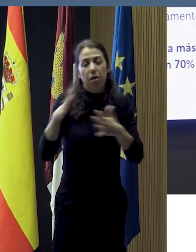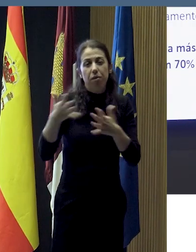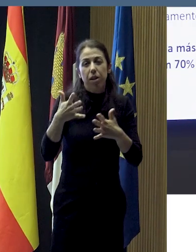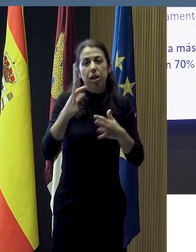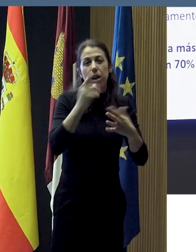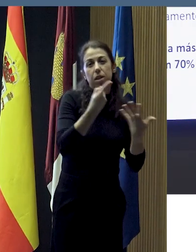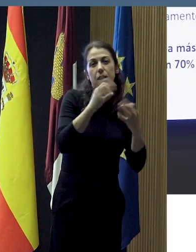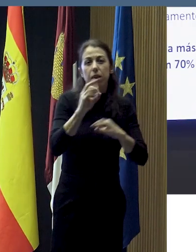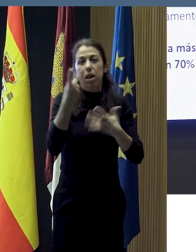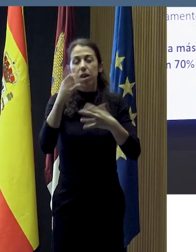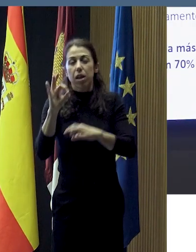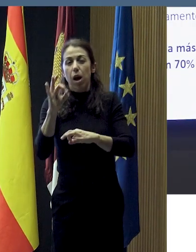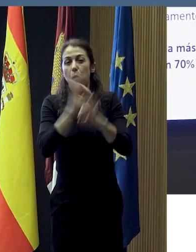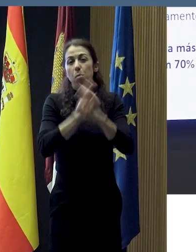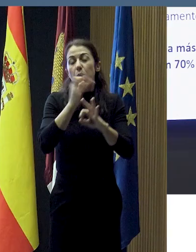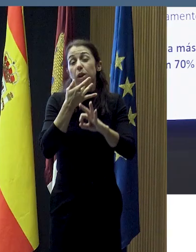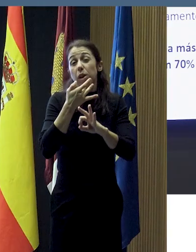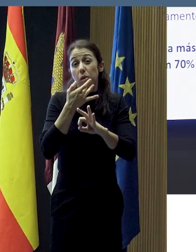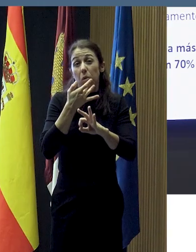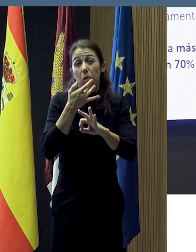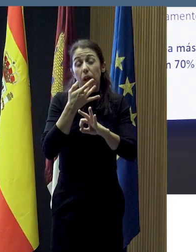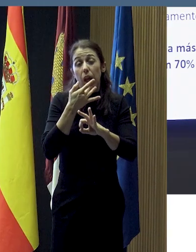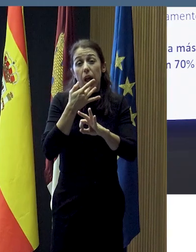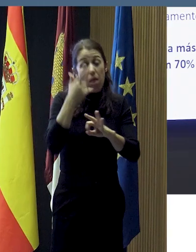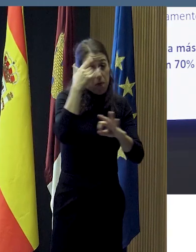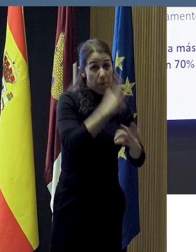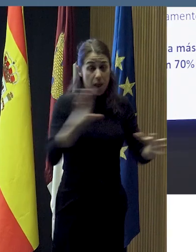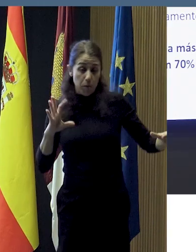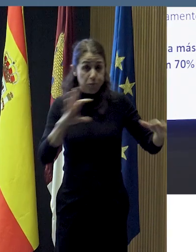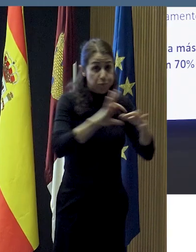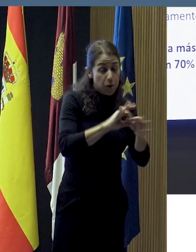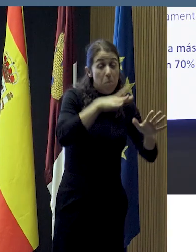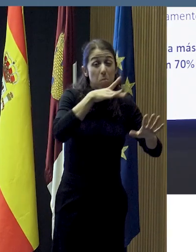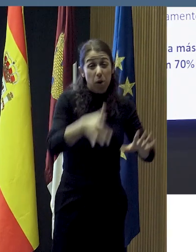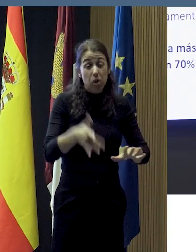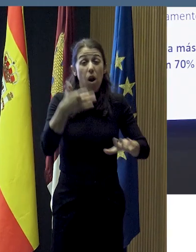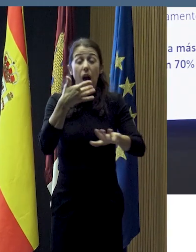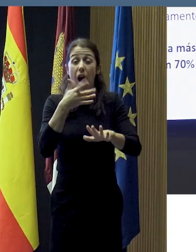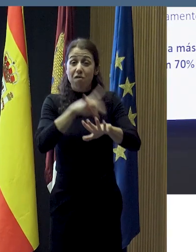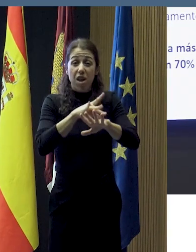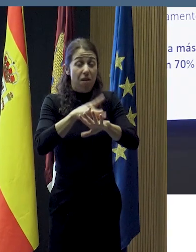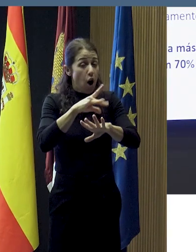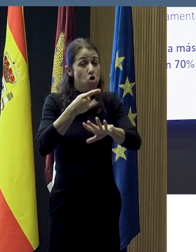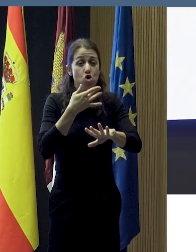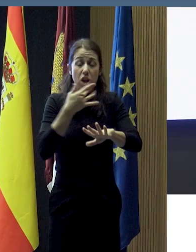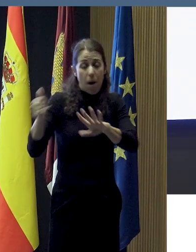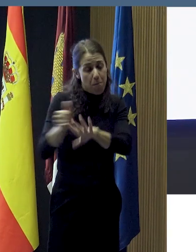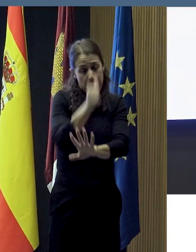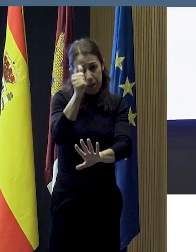y 70% de los casos que han sido diagnosticados como demencia y por eso es la enfermedad más conocida dentro de este grupo.